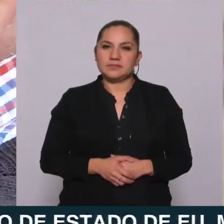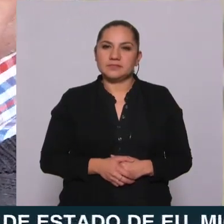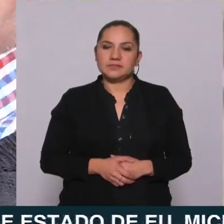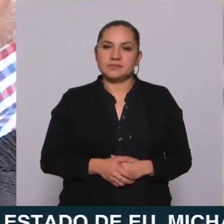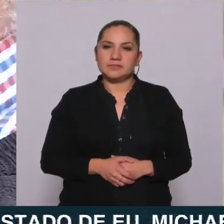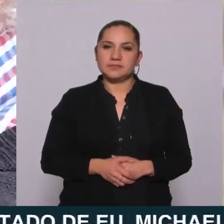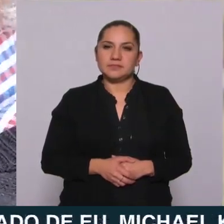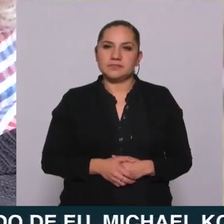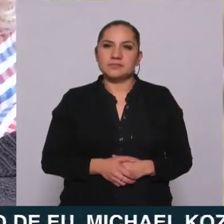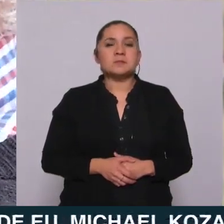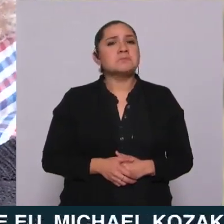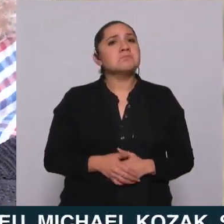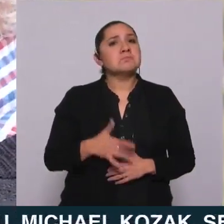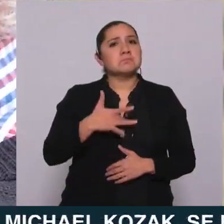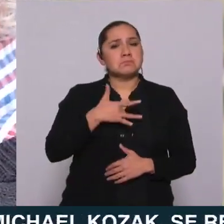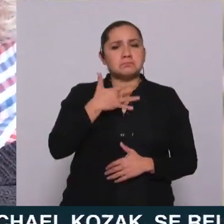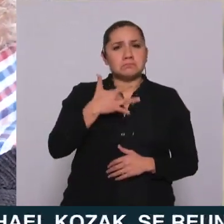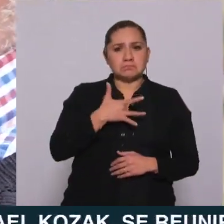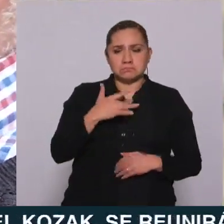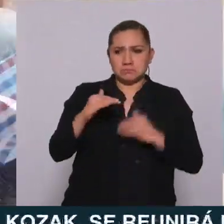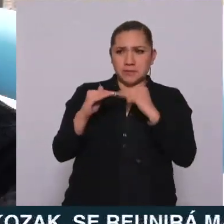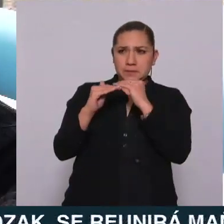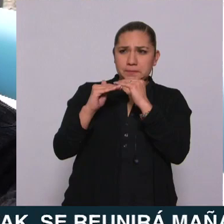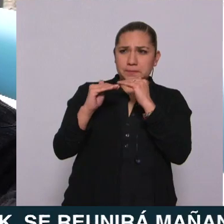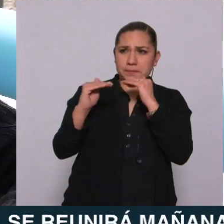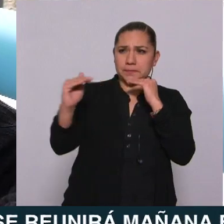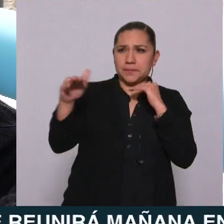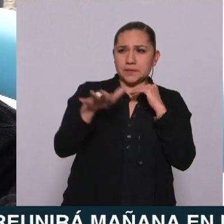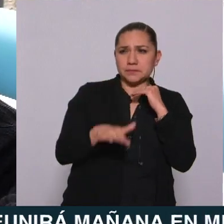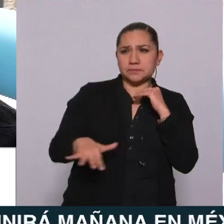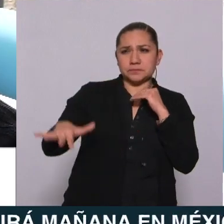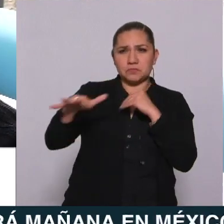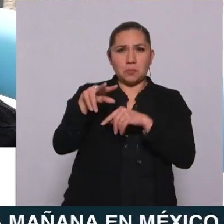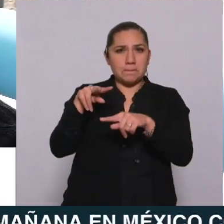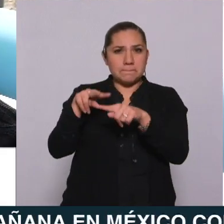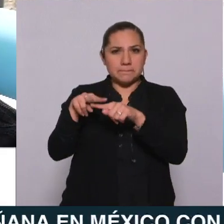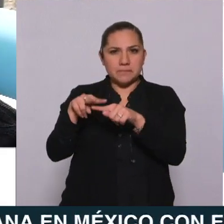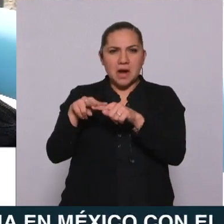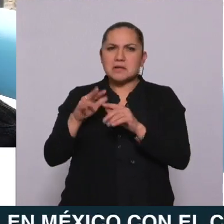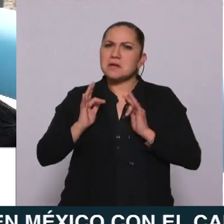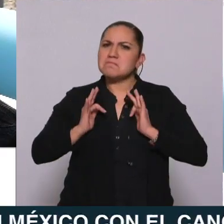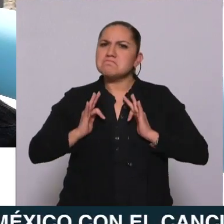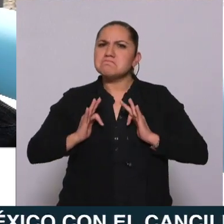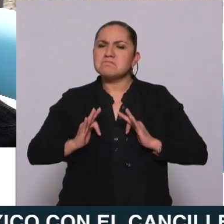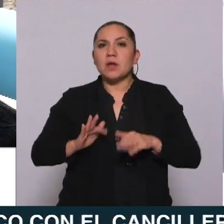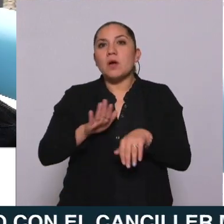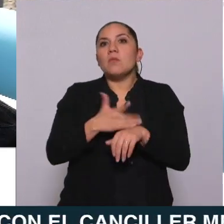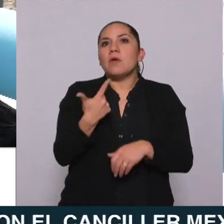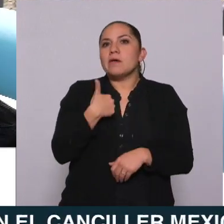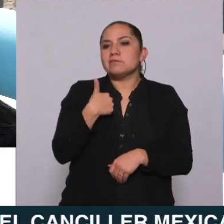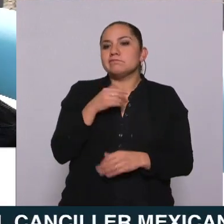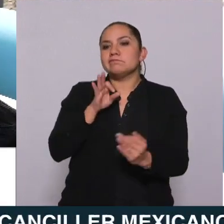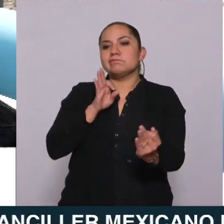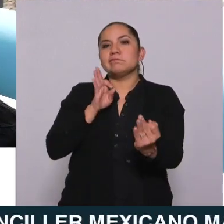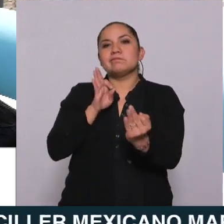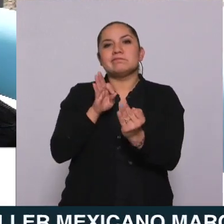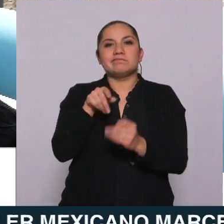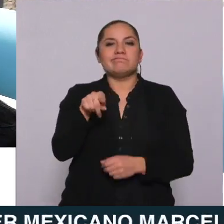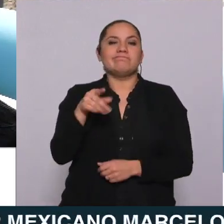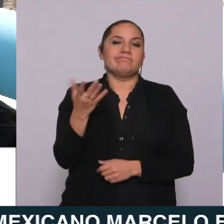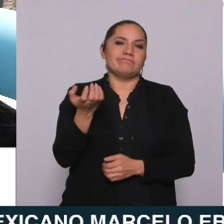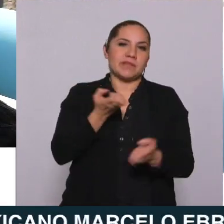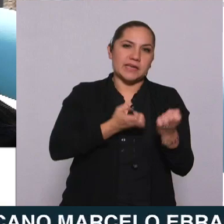Ha resultado muy bueno este parque porque resulta el acercamiento a poder hacer ejercicio, a poder